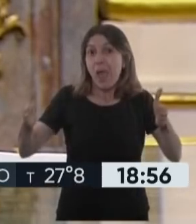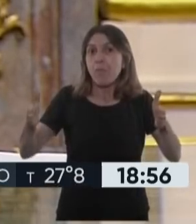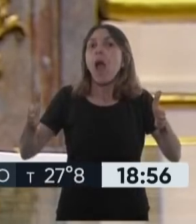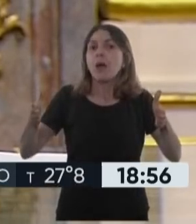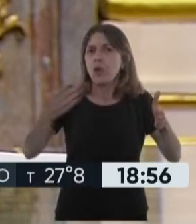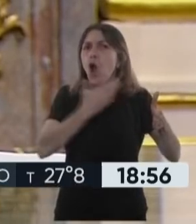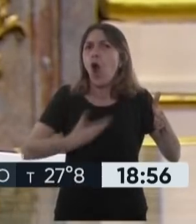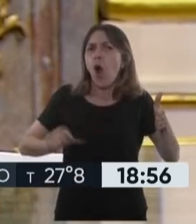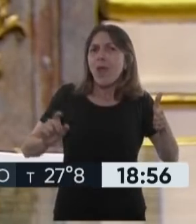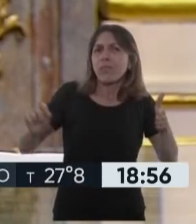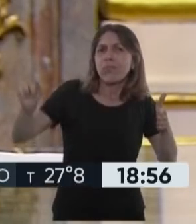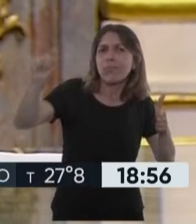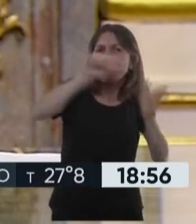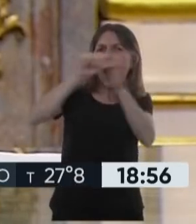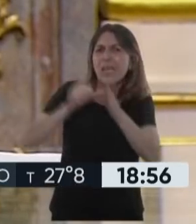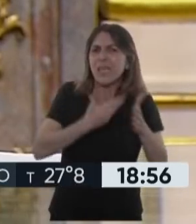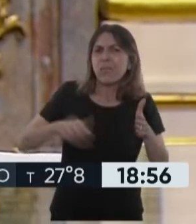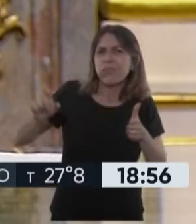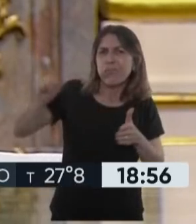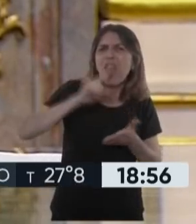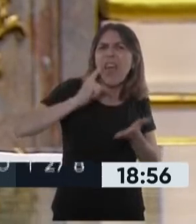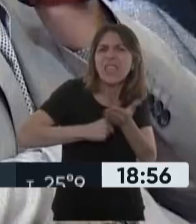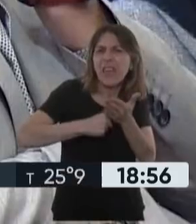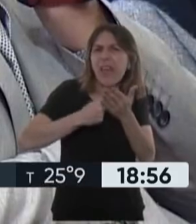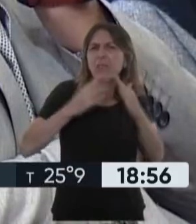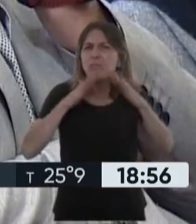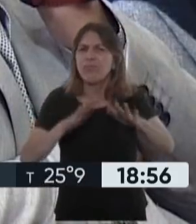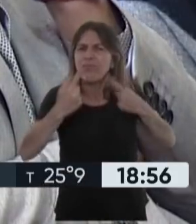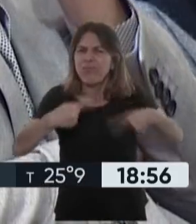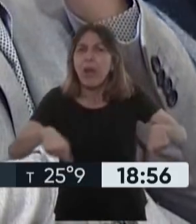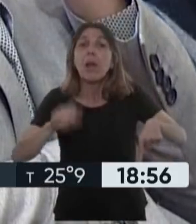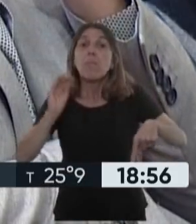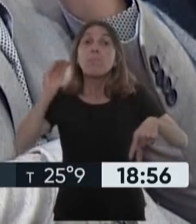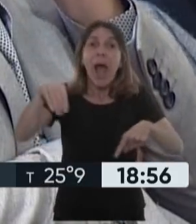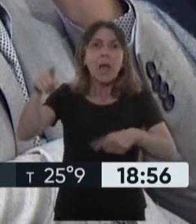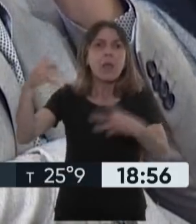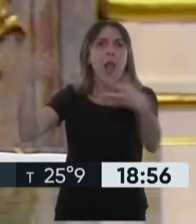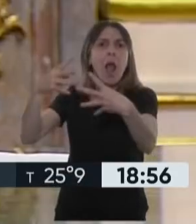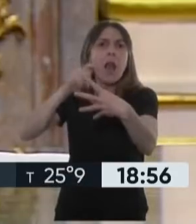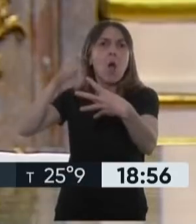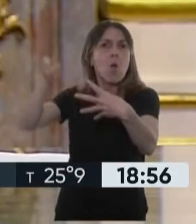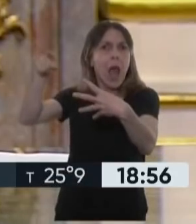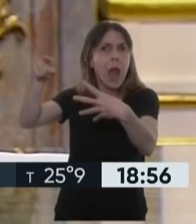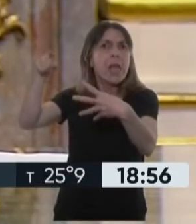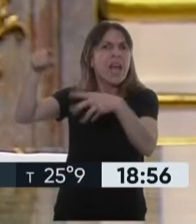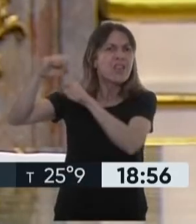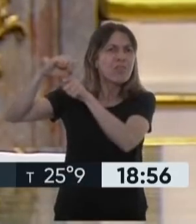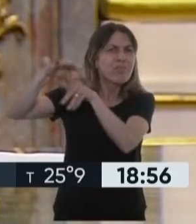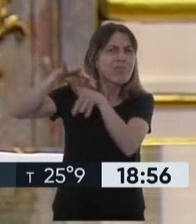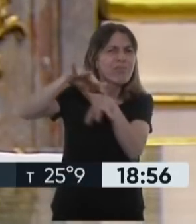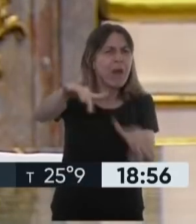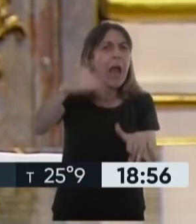con esa situación de la pandemia y ahora la guerra en Ucrania. Y lo que esto está generando es muy fuertes